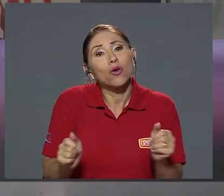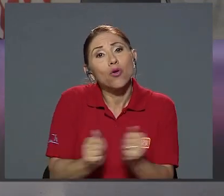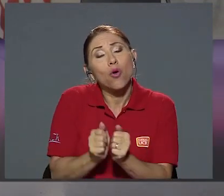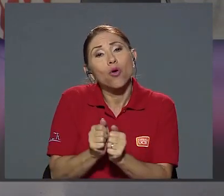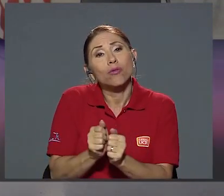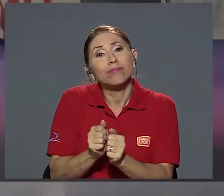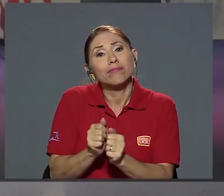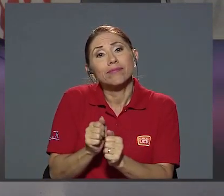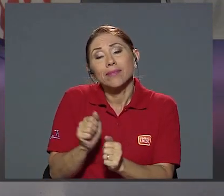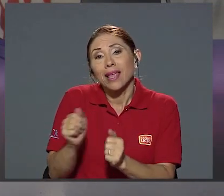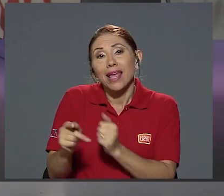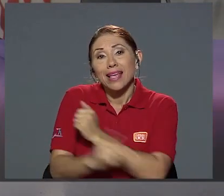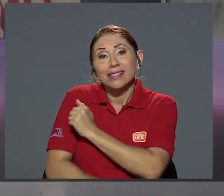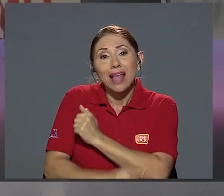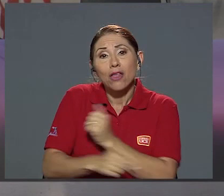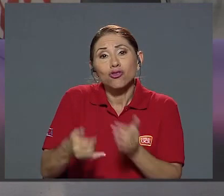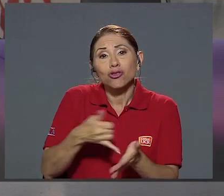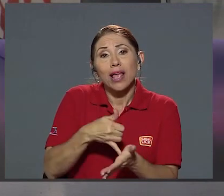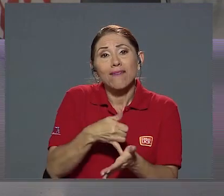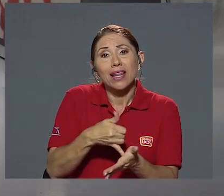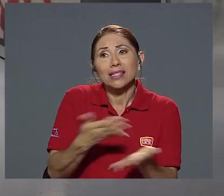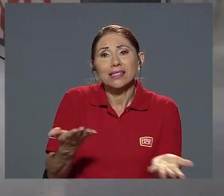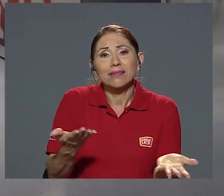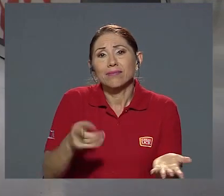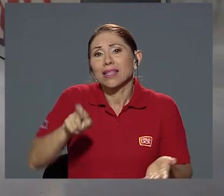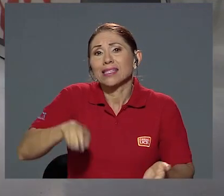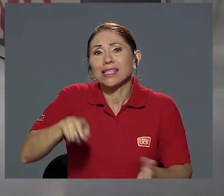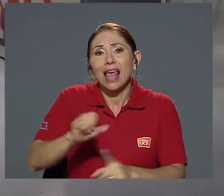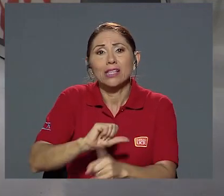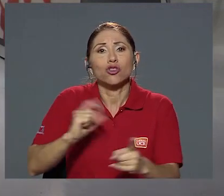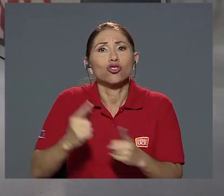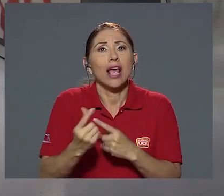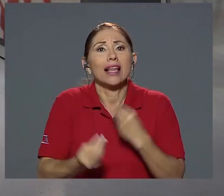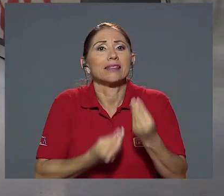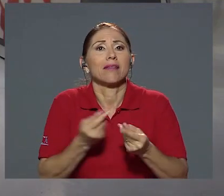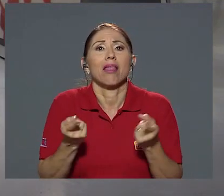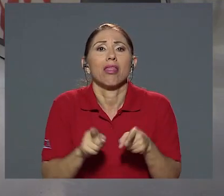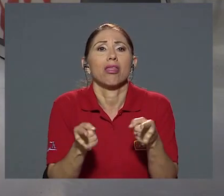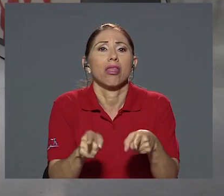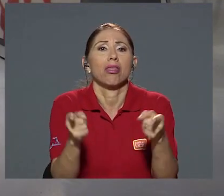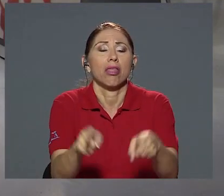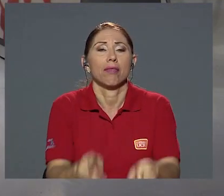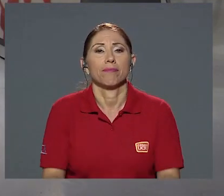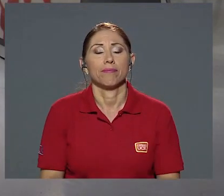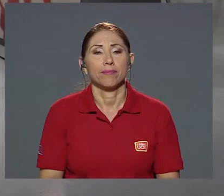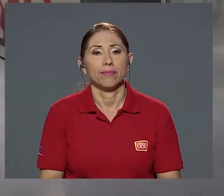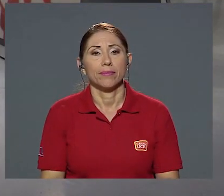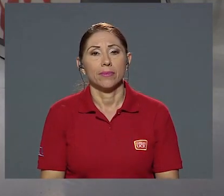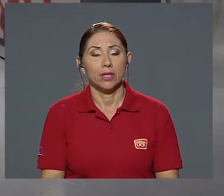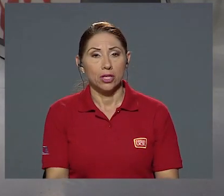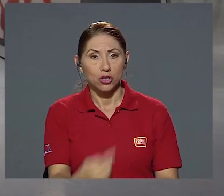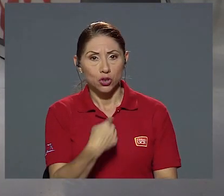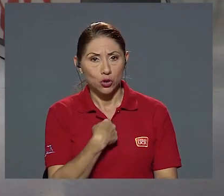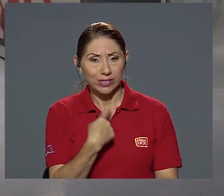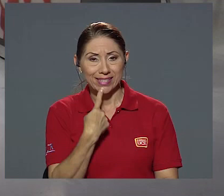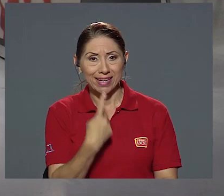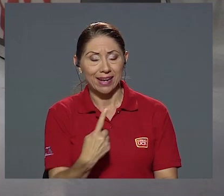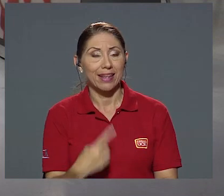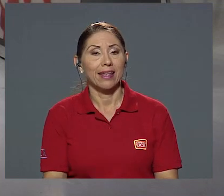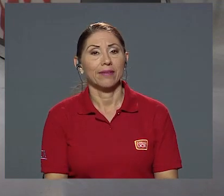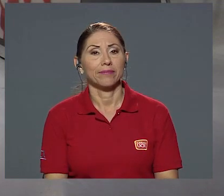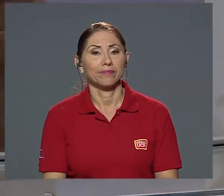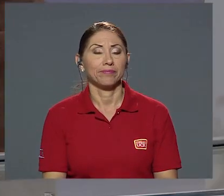estados débiles, pues prácticamente las necesidades sociales te pasan por encima. Yo en esto sí señalaría